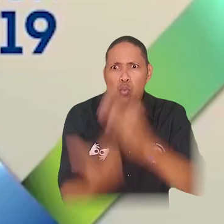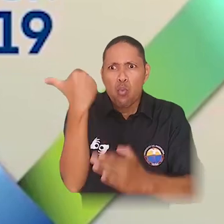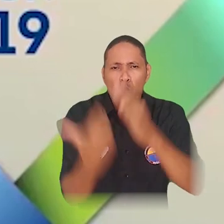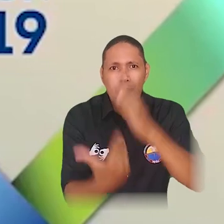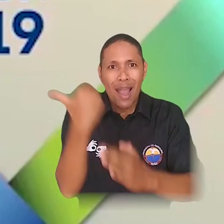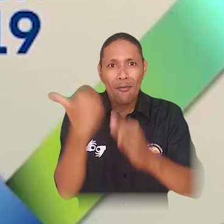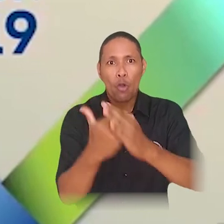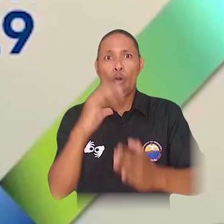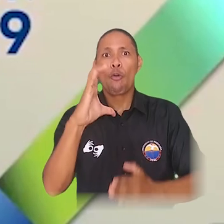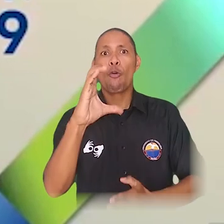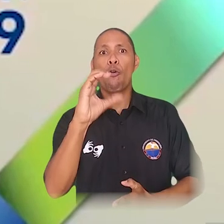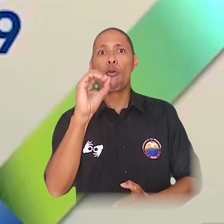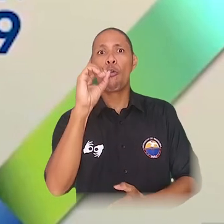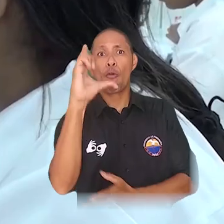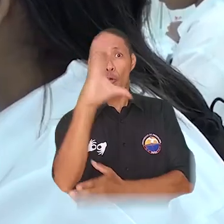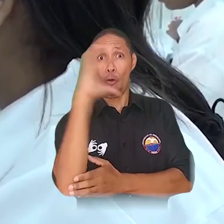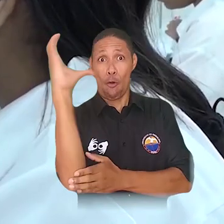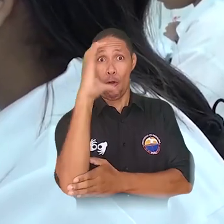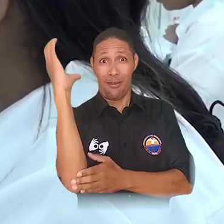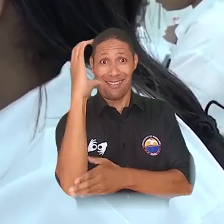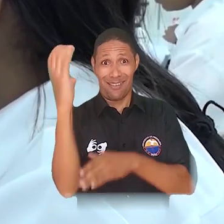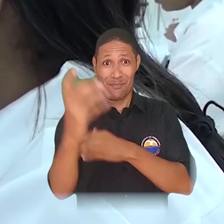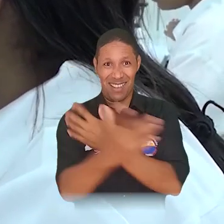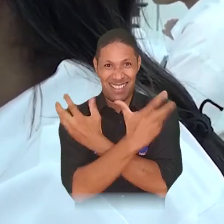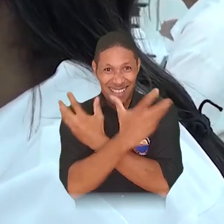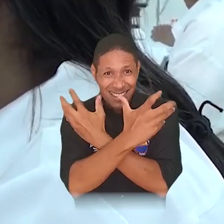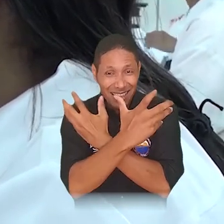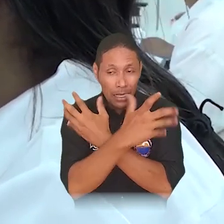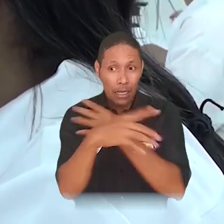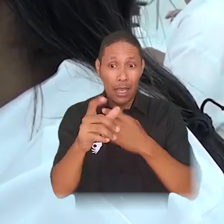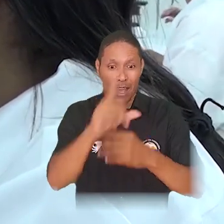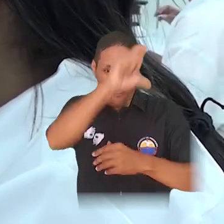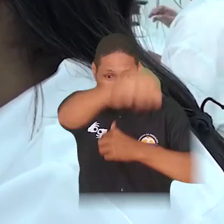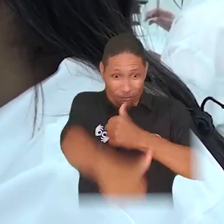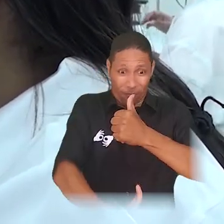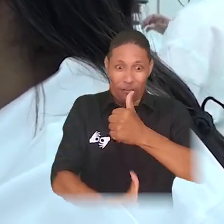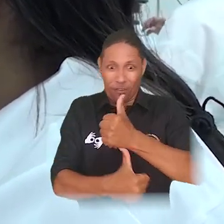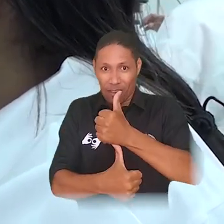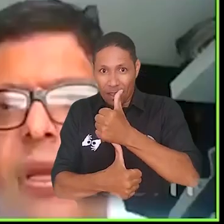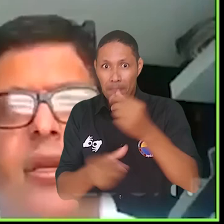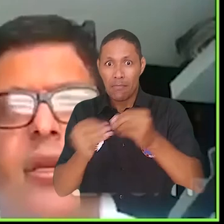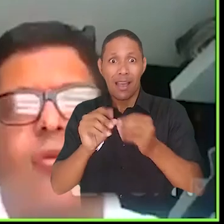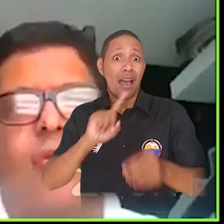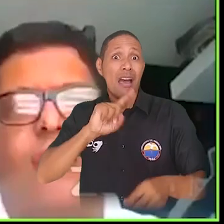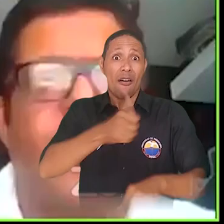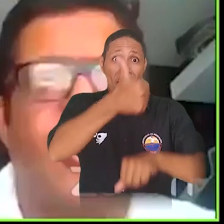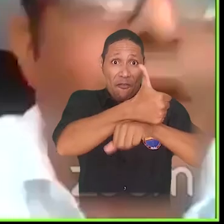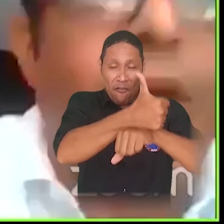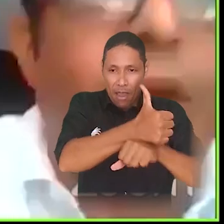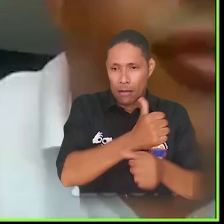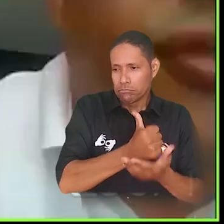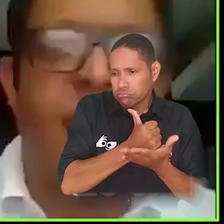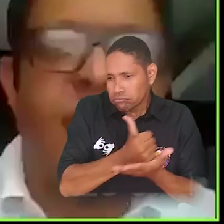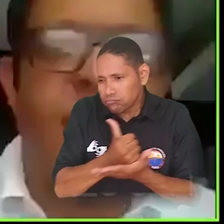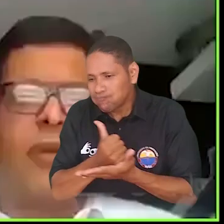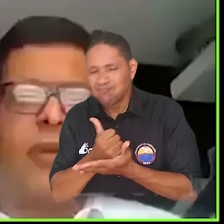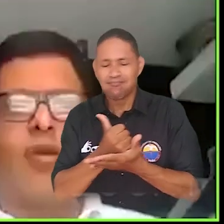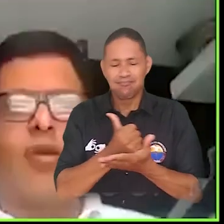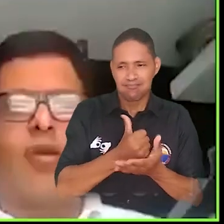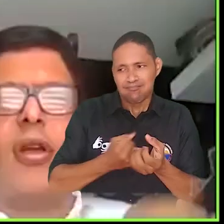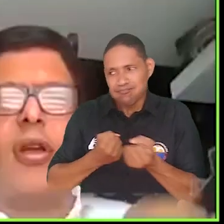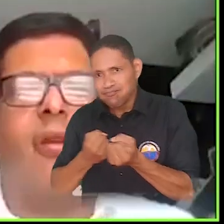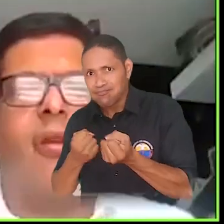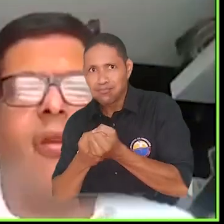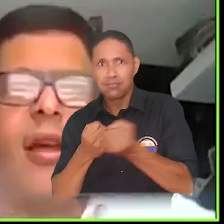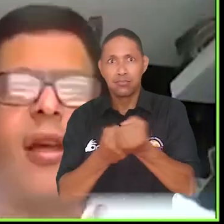innovación Fonciencias 2019, organizado por la Vicerrectoría de Investigación y presidido por el Dr. Pablo Vera Salazar, rector